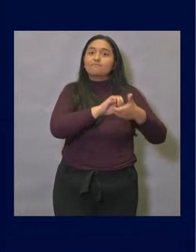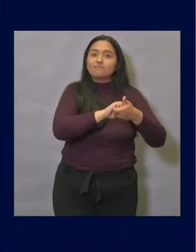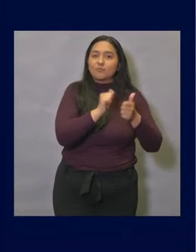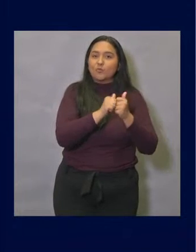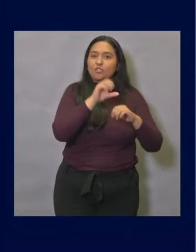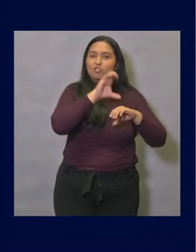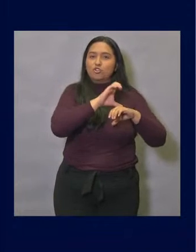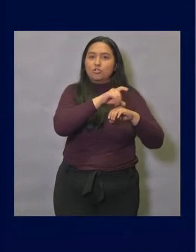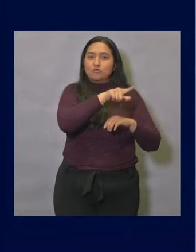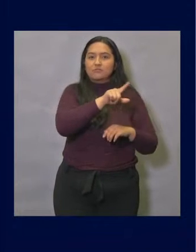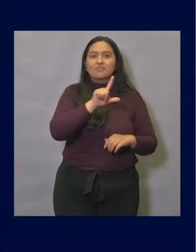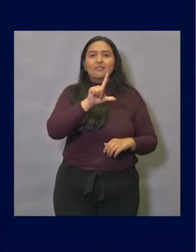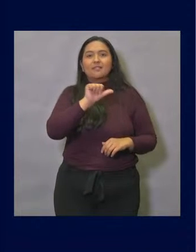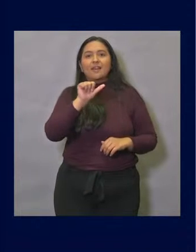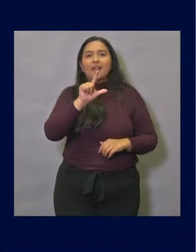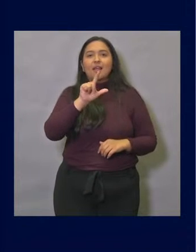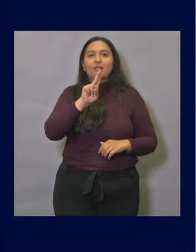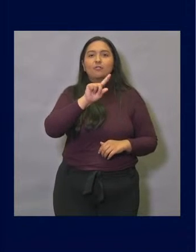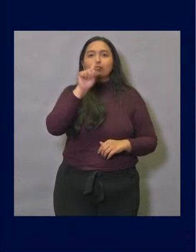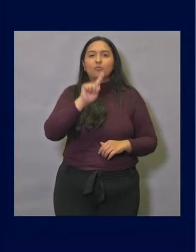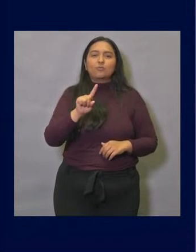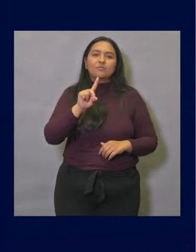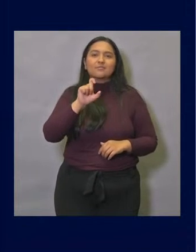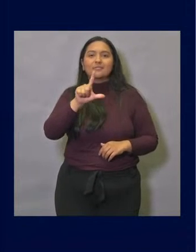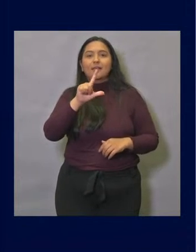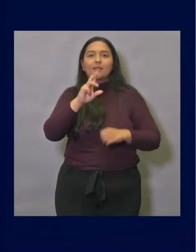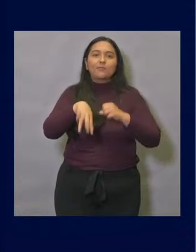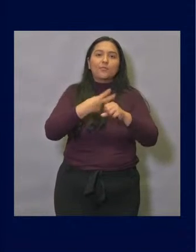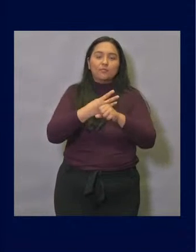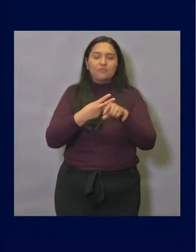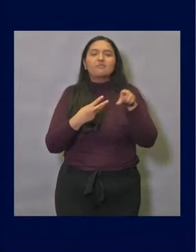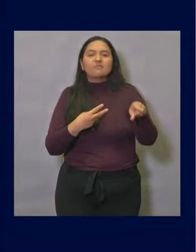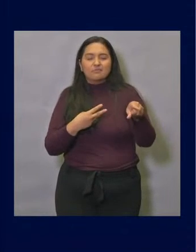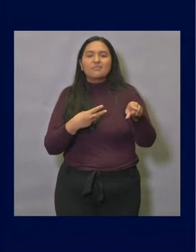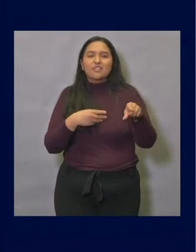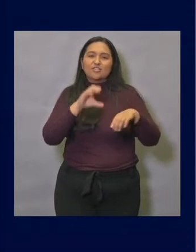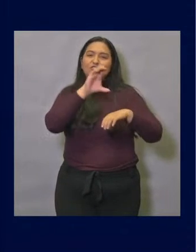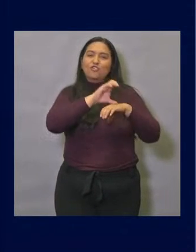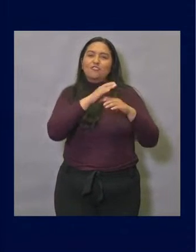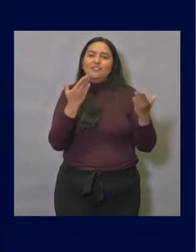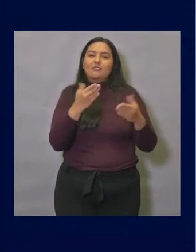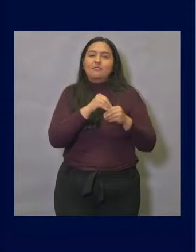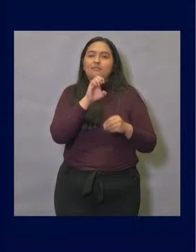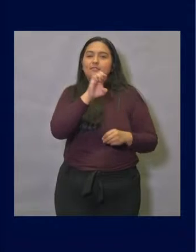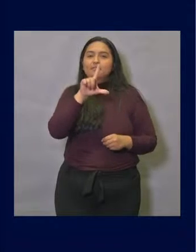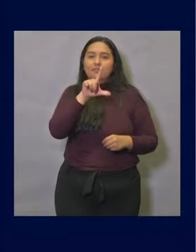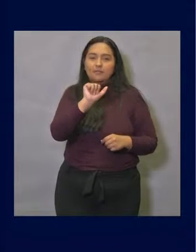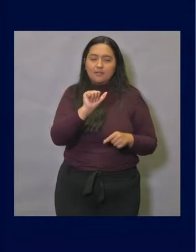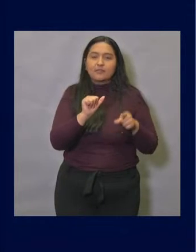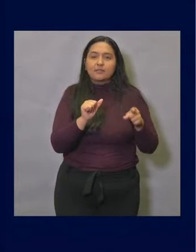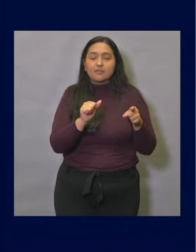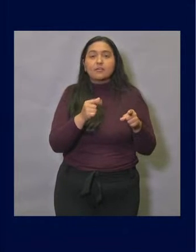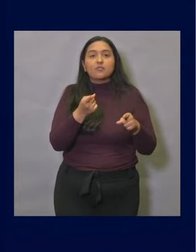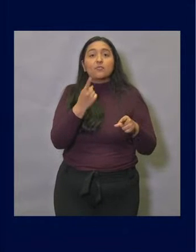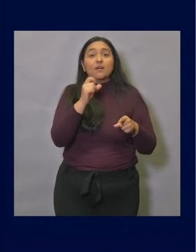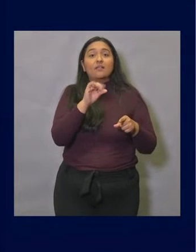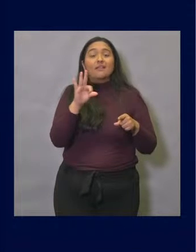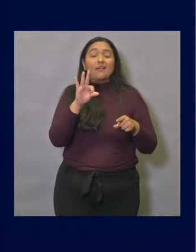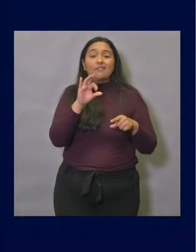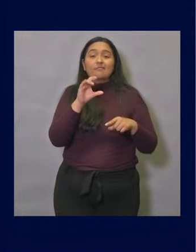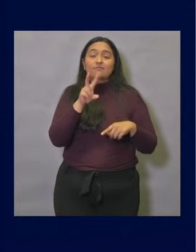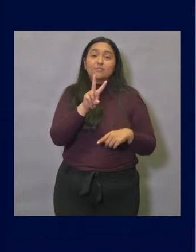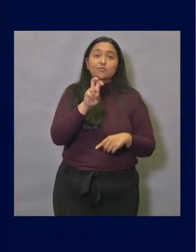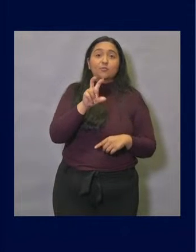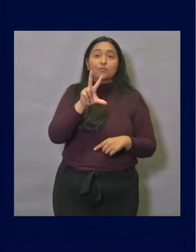Mundo, una iglesia en el este de Los Ángeles. Esta iglesia es una de al menos 230 congregaciones en todo